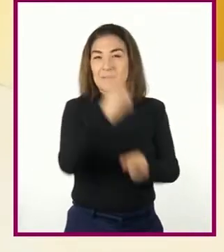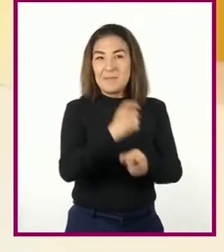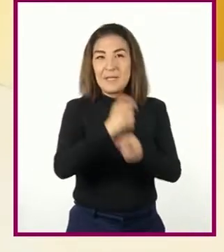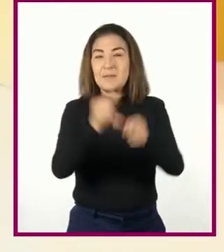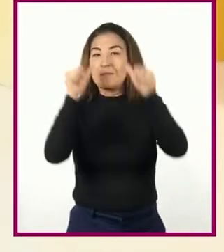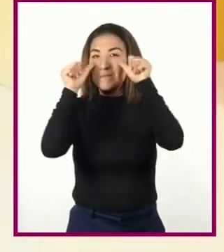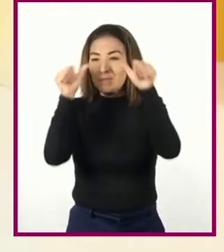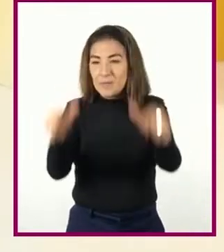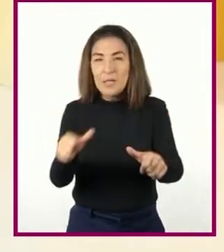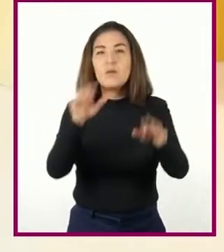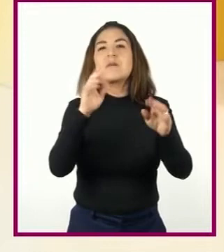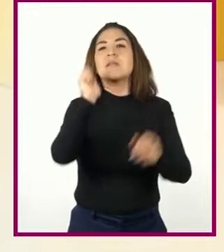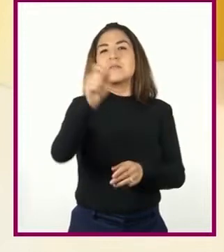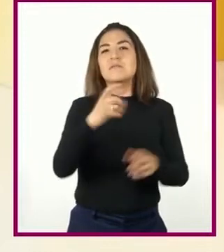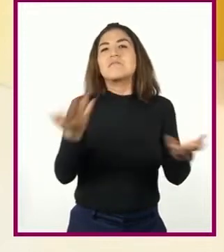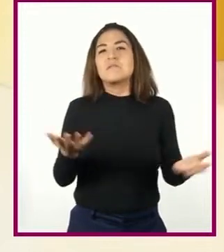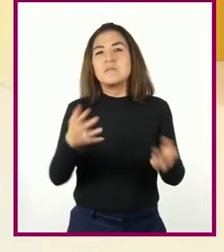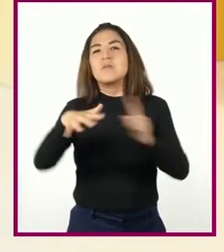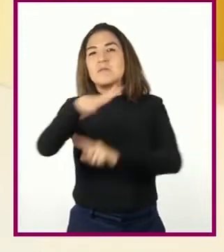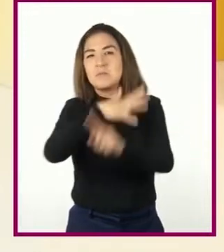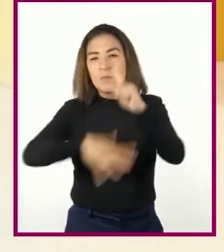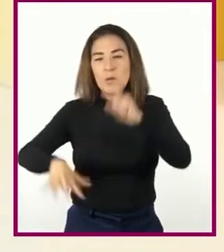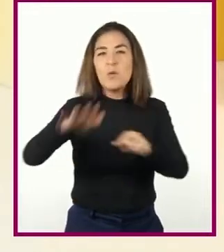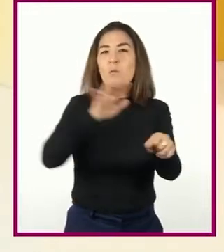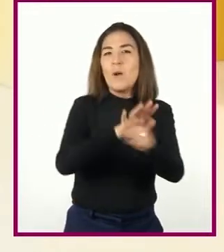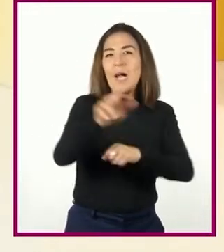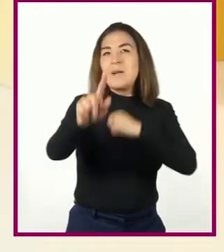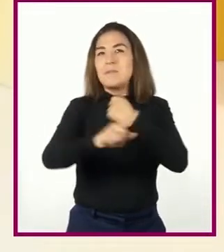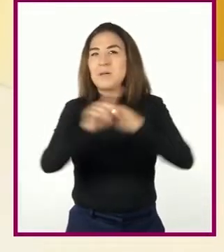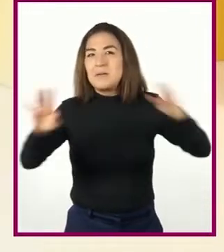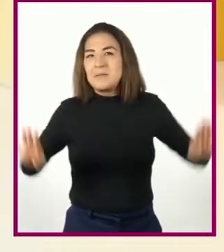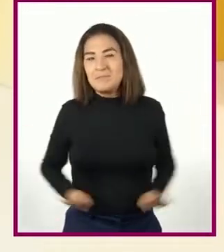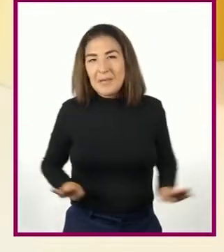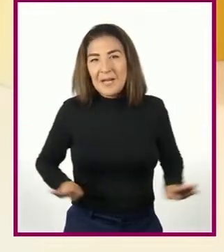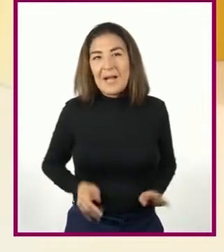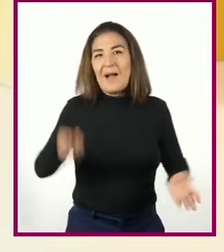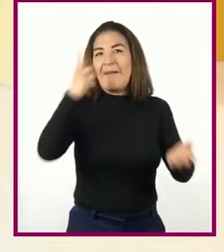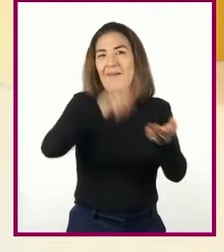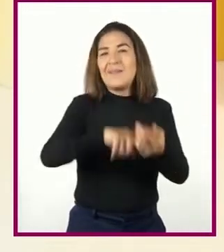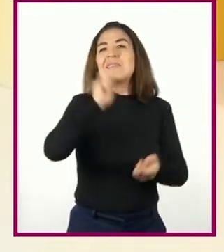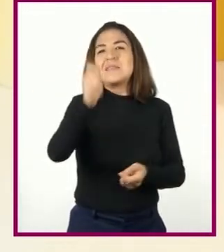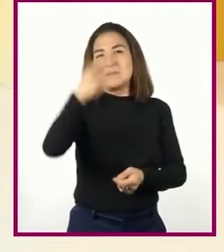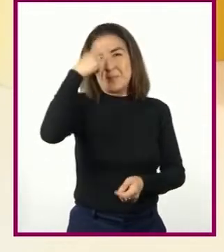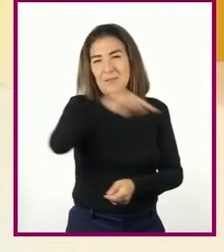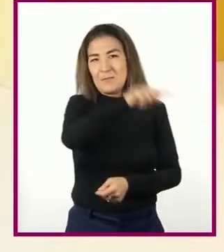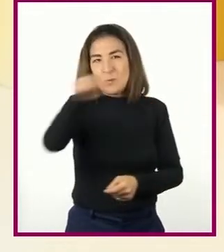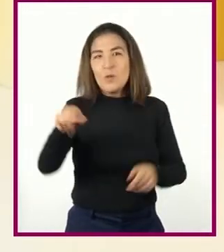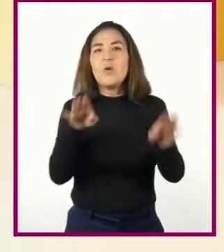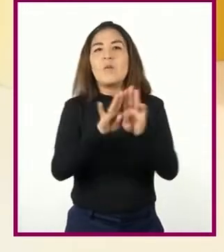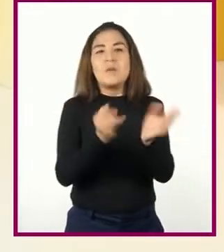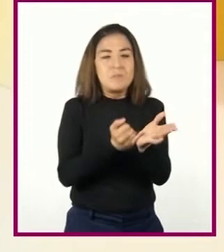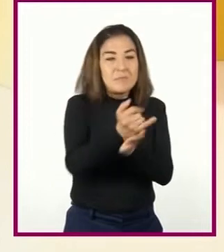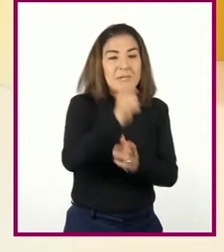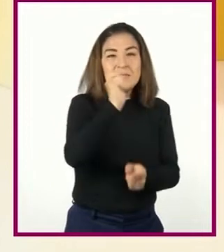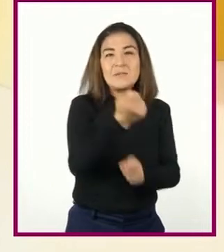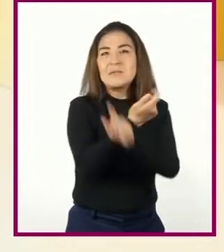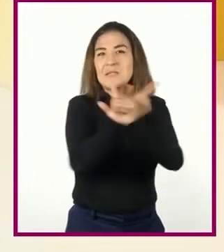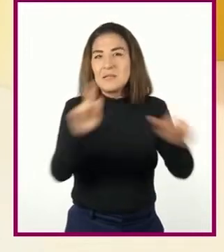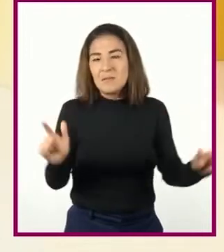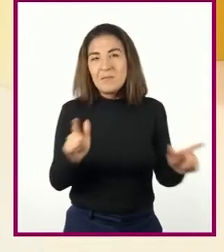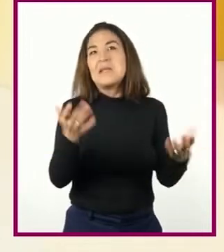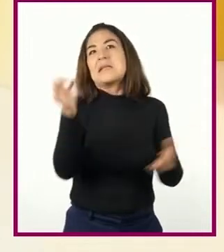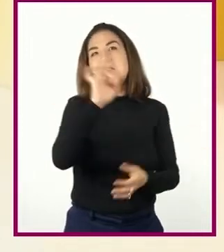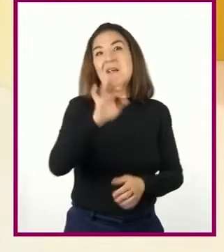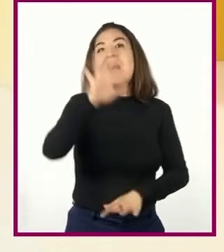atentas y atentos a las condiciones, situaciones y actitudes que son adversas al ejercicio de la libertad y que incluso pueden